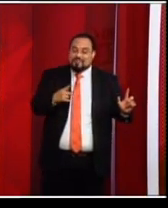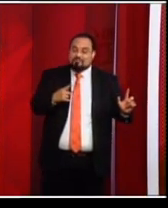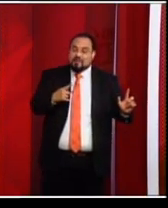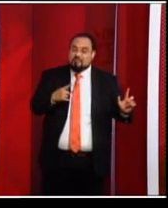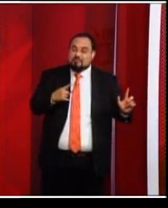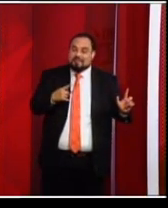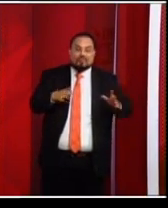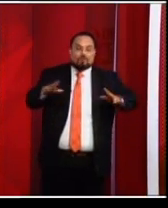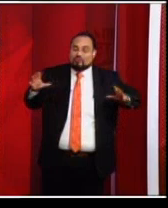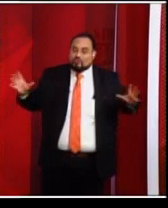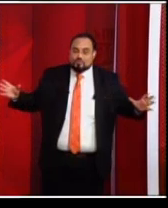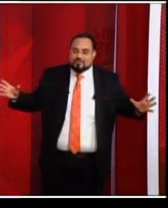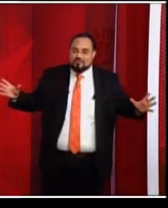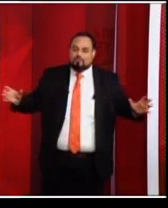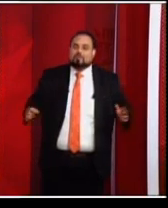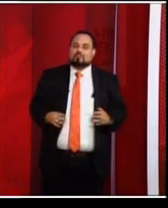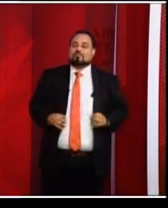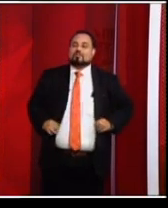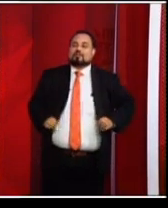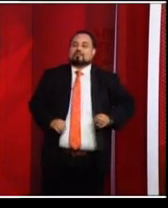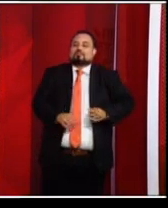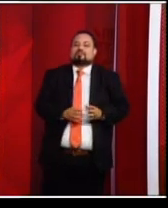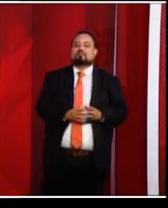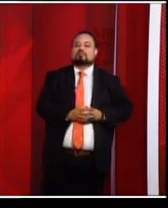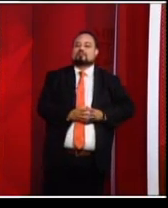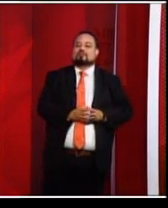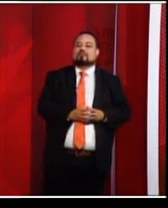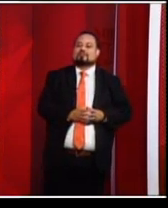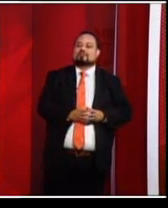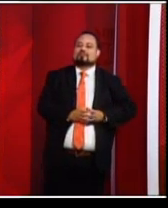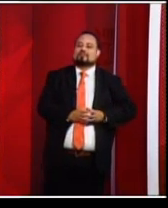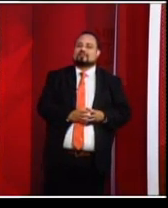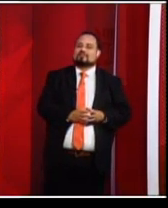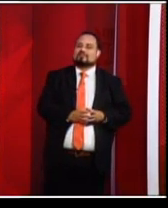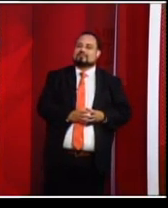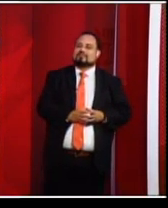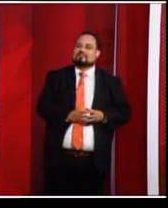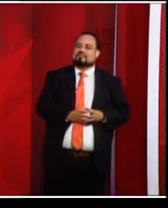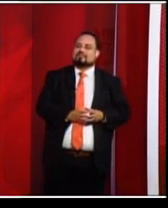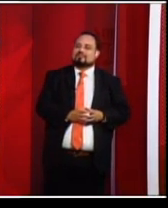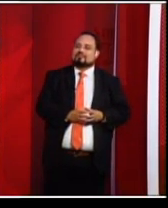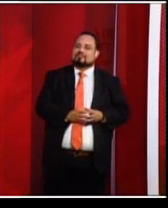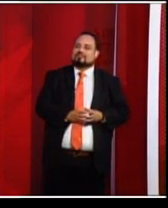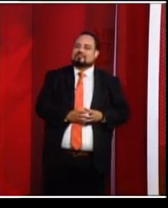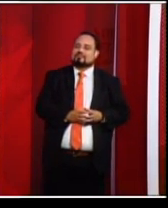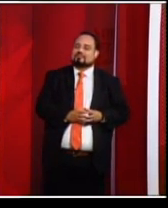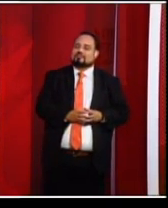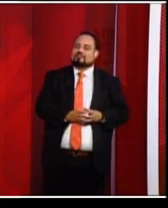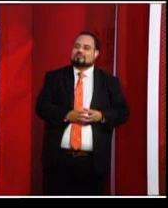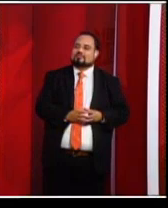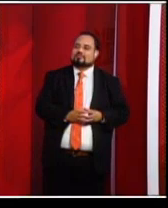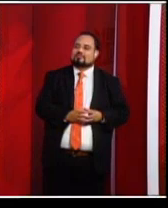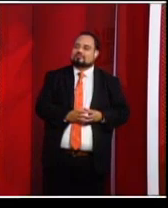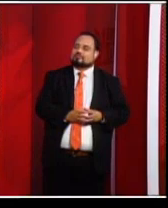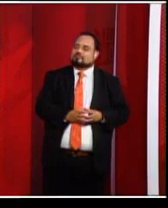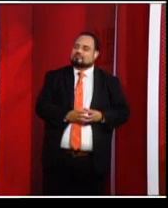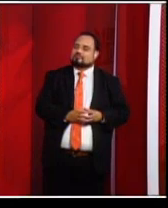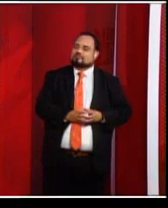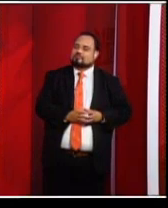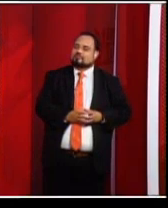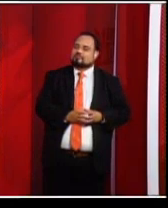ahora si puede pasar cuando esto va a ser completamente irreal eso es importante en julio- la aclaración que has hecho porque así